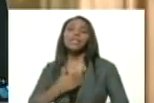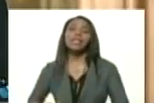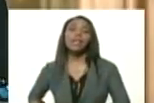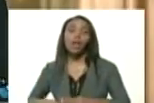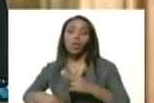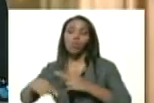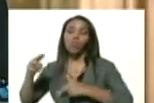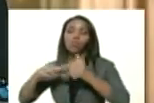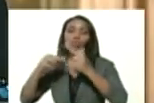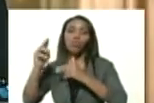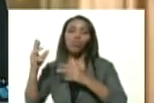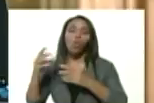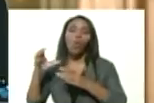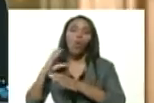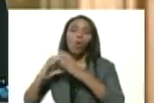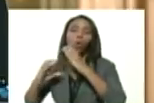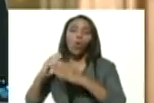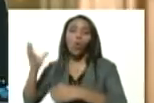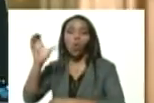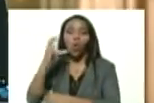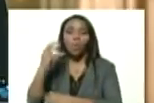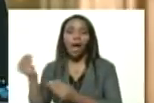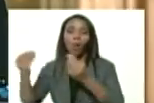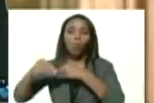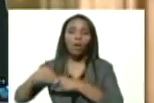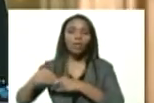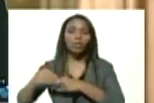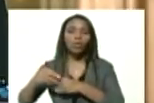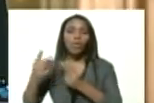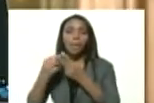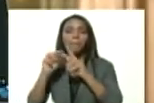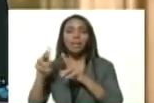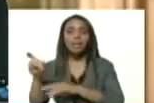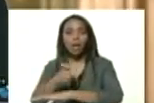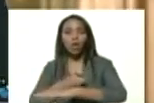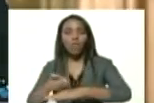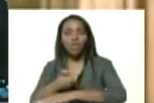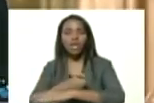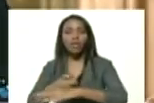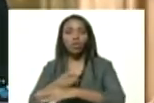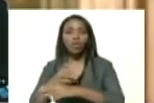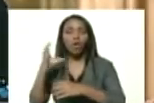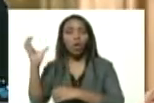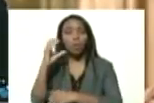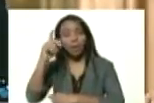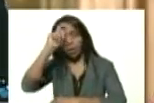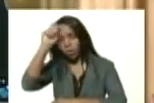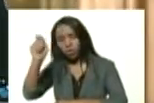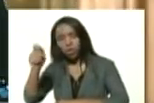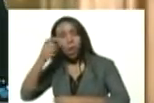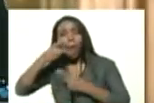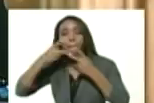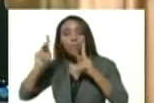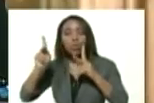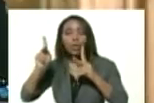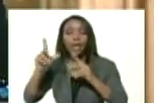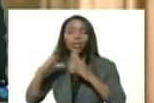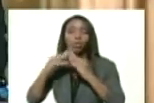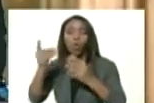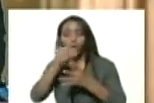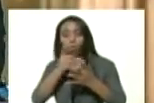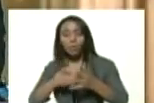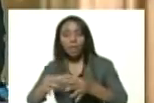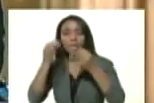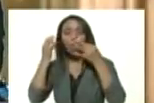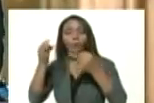colombia los acuerdos de paz junto a las farc y el gobierno de colombia reconocidos públicamente en todos los documentos